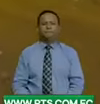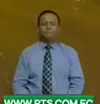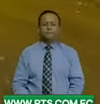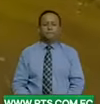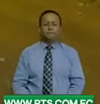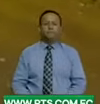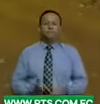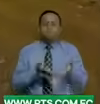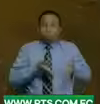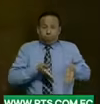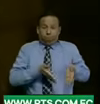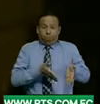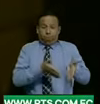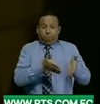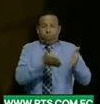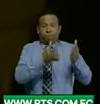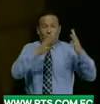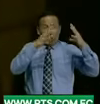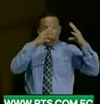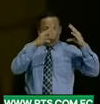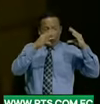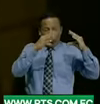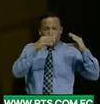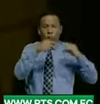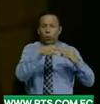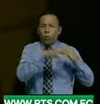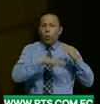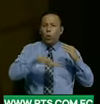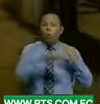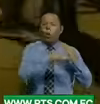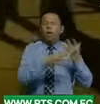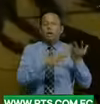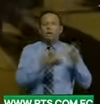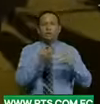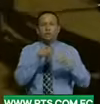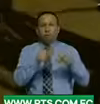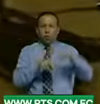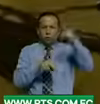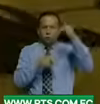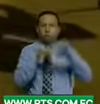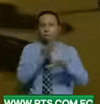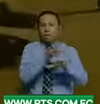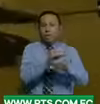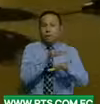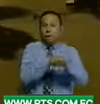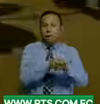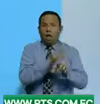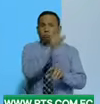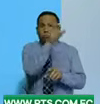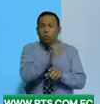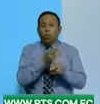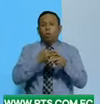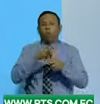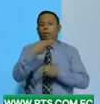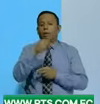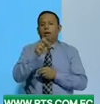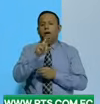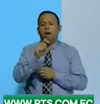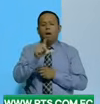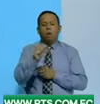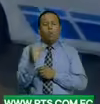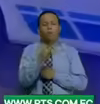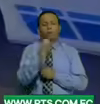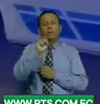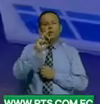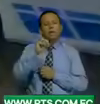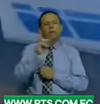En este callejón con poca luz, ubicado en el barrio Sauces 3 al norte de Machala, fue asesinado al estilo sicariato Harold San Martín